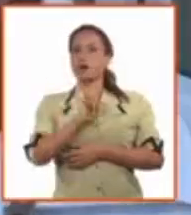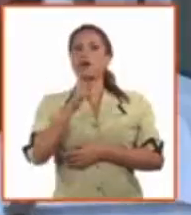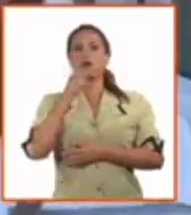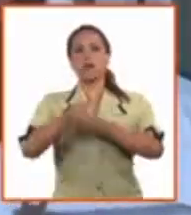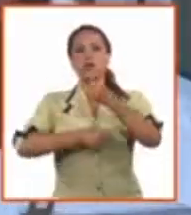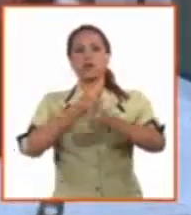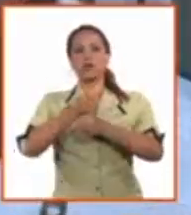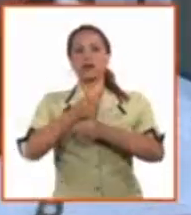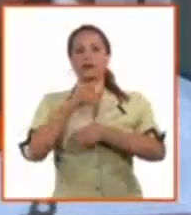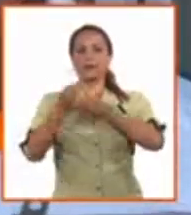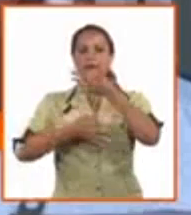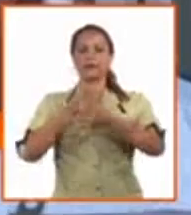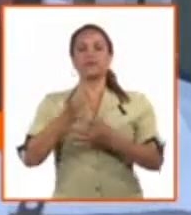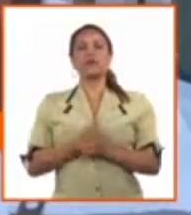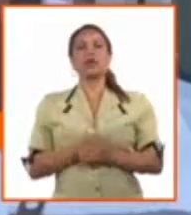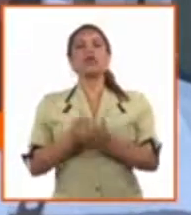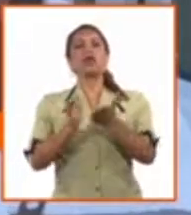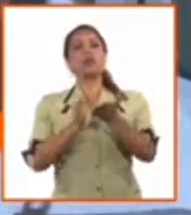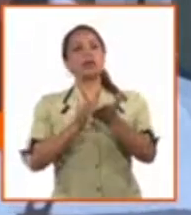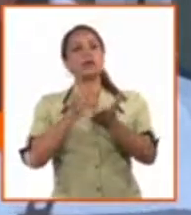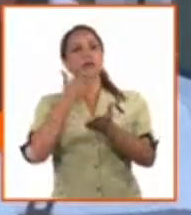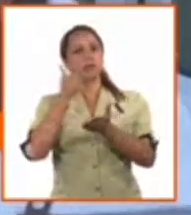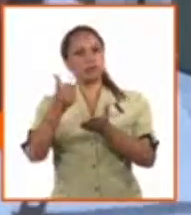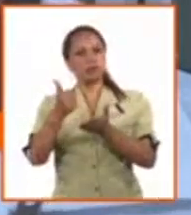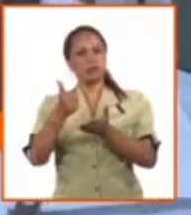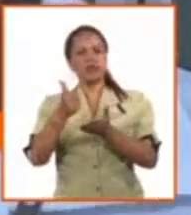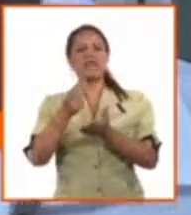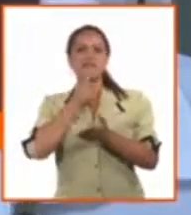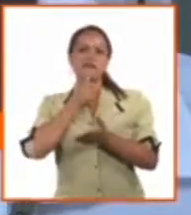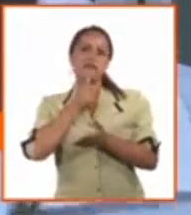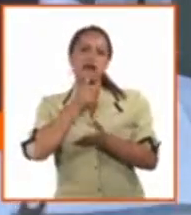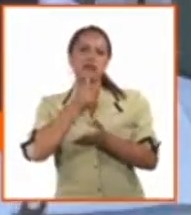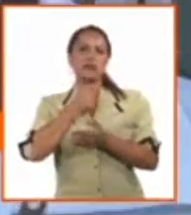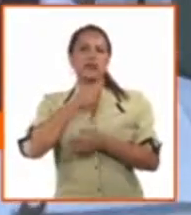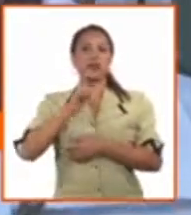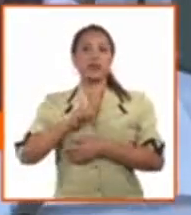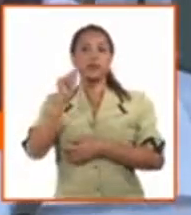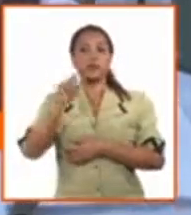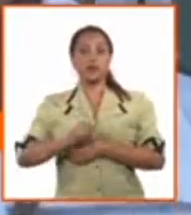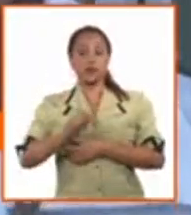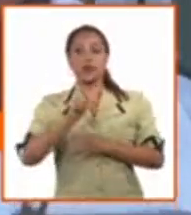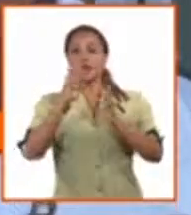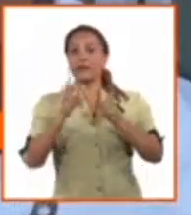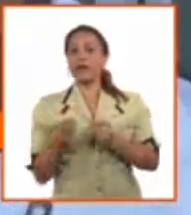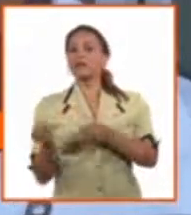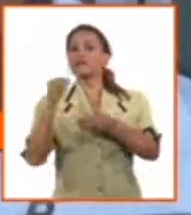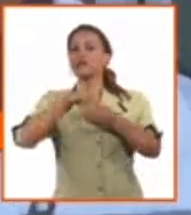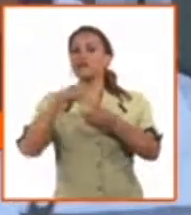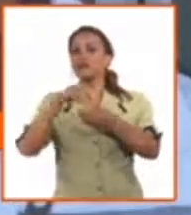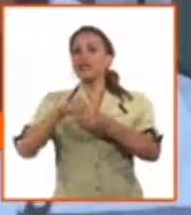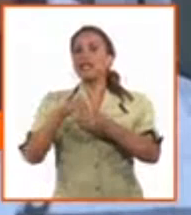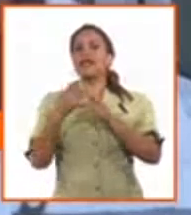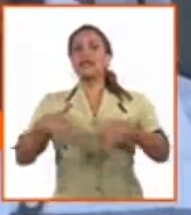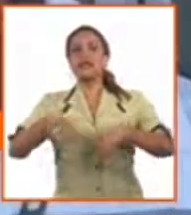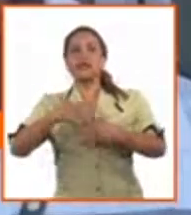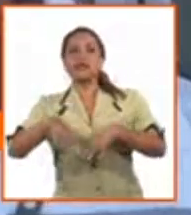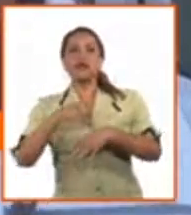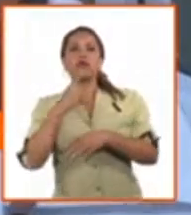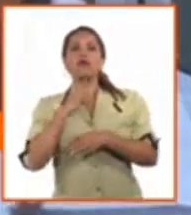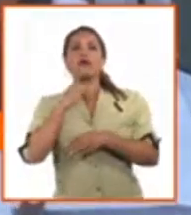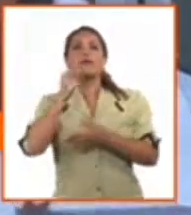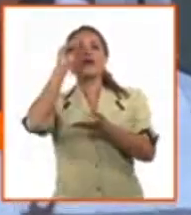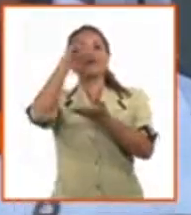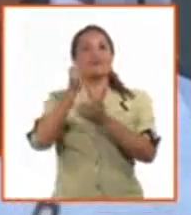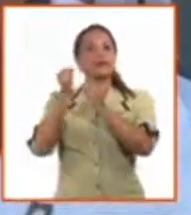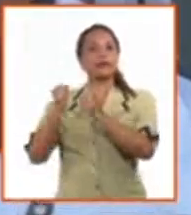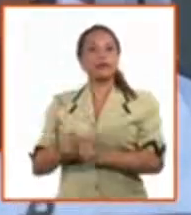es una aplicación de fácil acceso y datos que son muy importante a la hora de tener el control de los pasajeros la dirección donde va estar en cuba sus